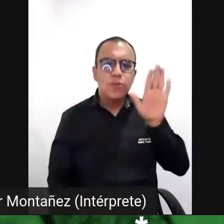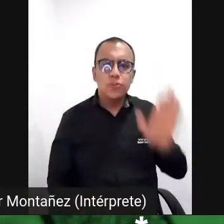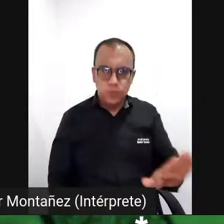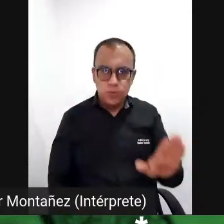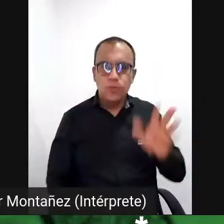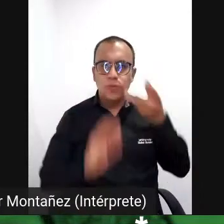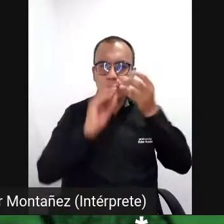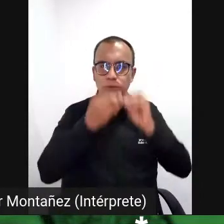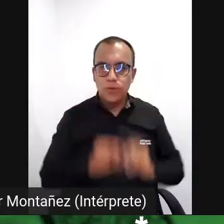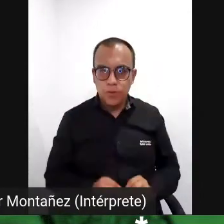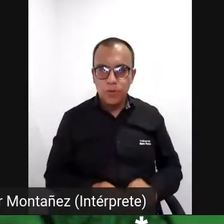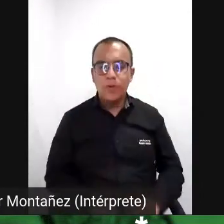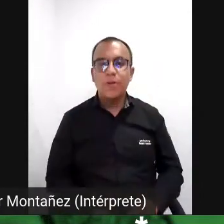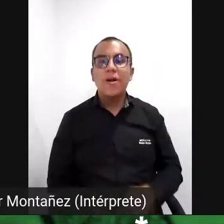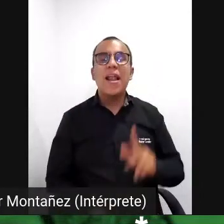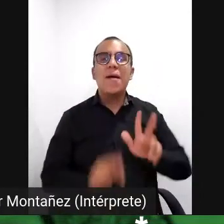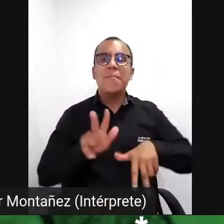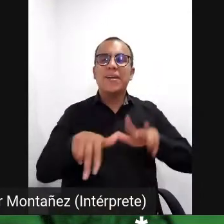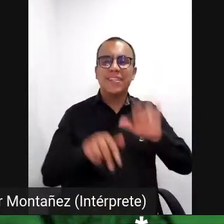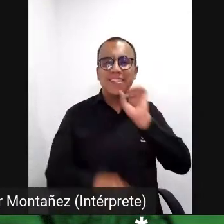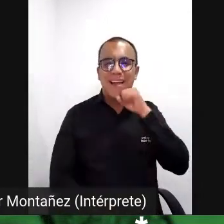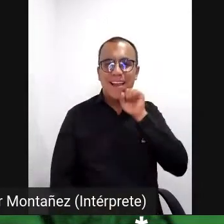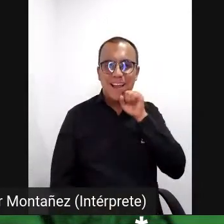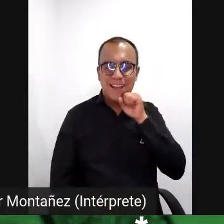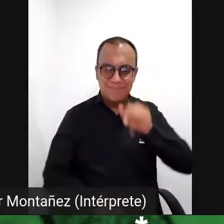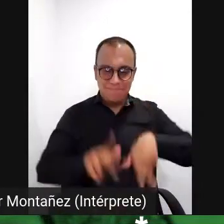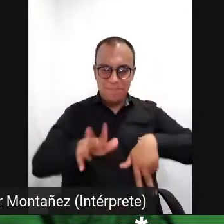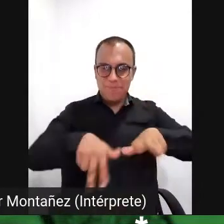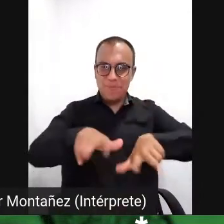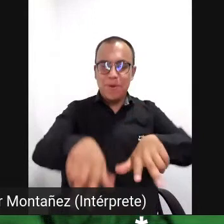la piquinaranja o patinaranja, como hay gente que le dice también,